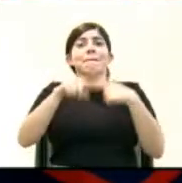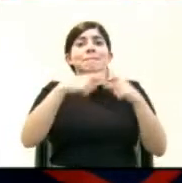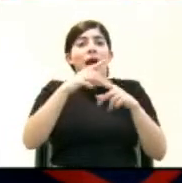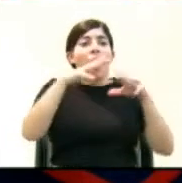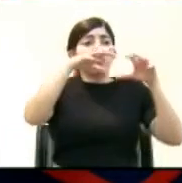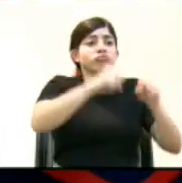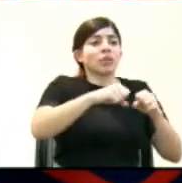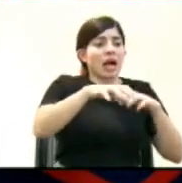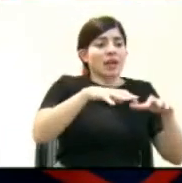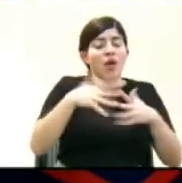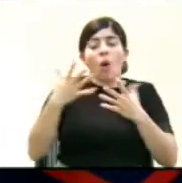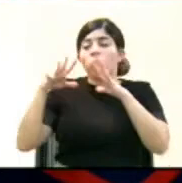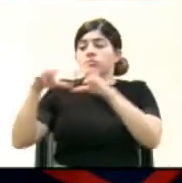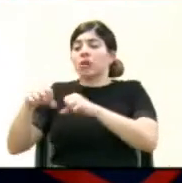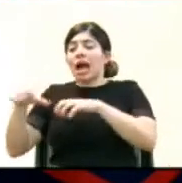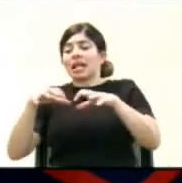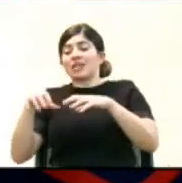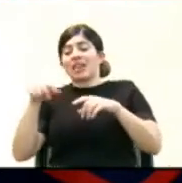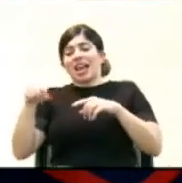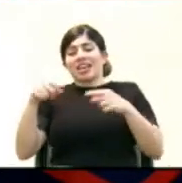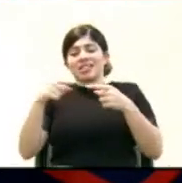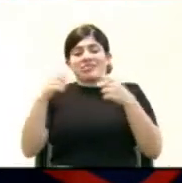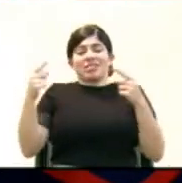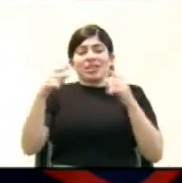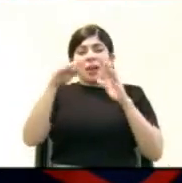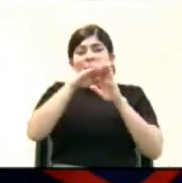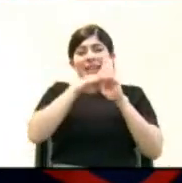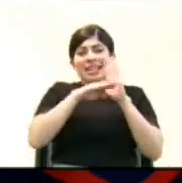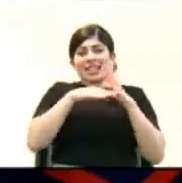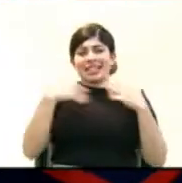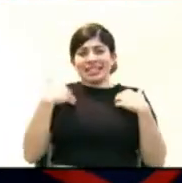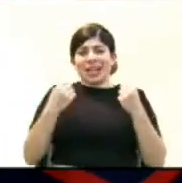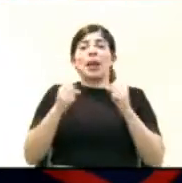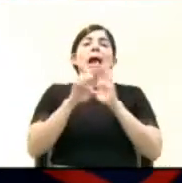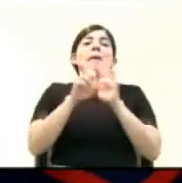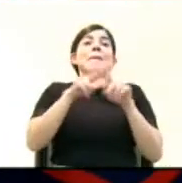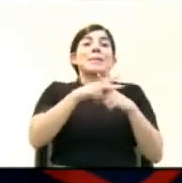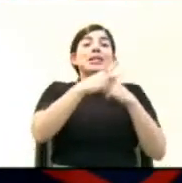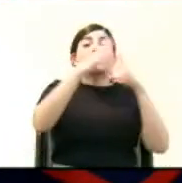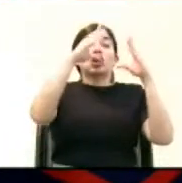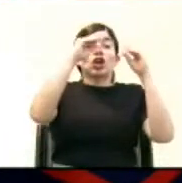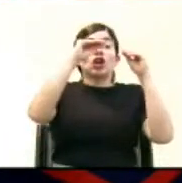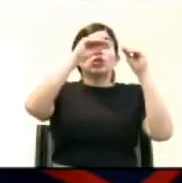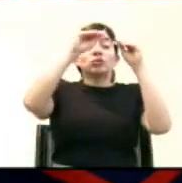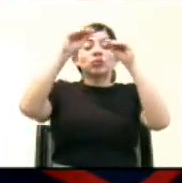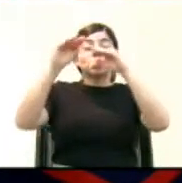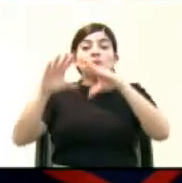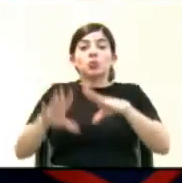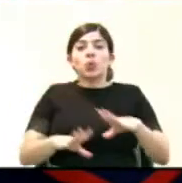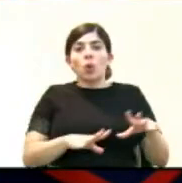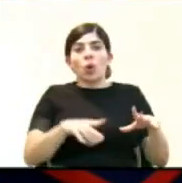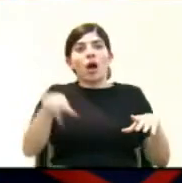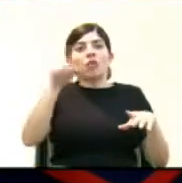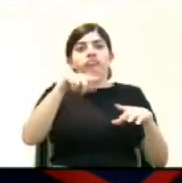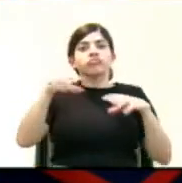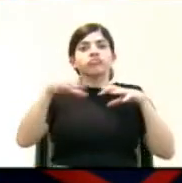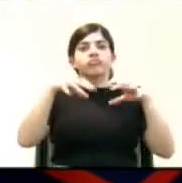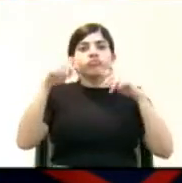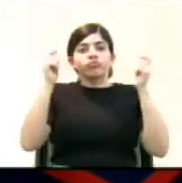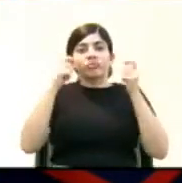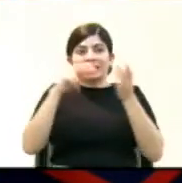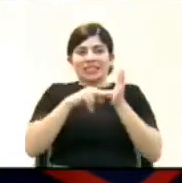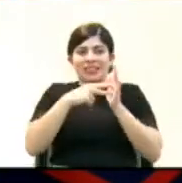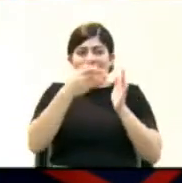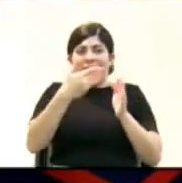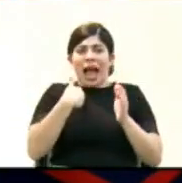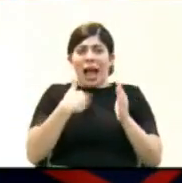actividades que van en contra de las medidas sanitarias, actividades que por ejemplo empiezan en la noche y terminan hasta el día siguiente, que implican una logística